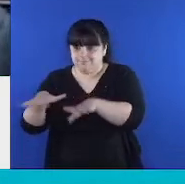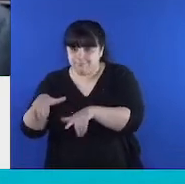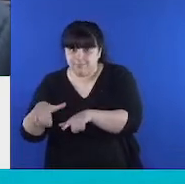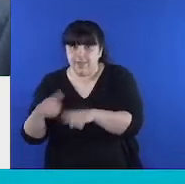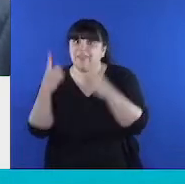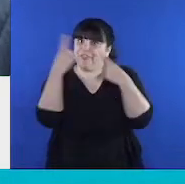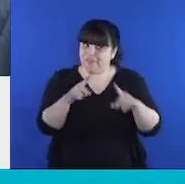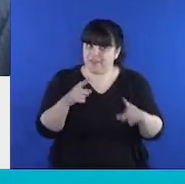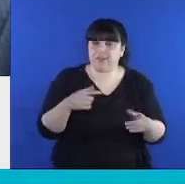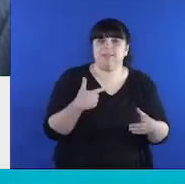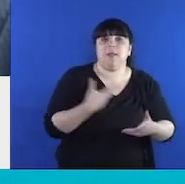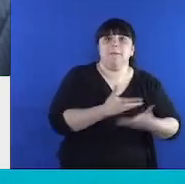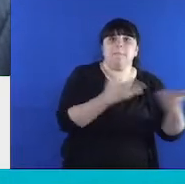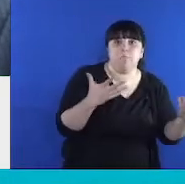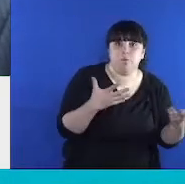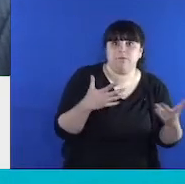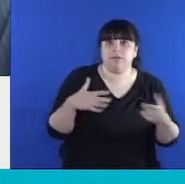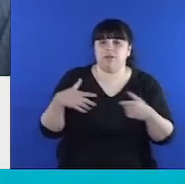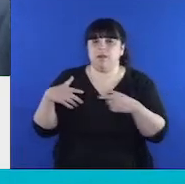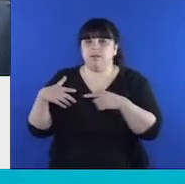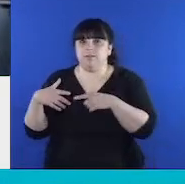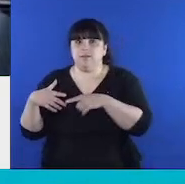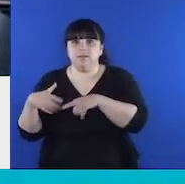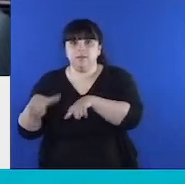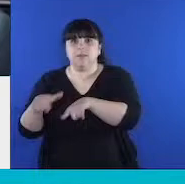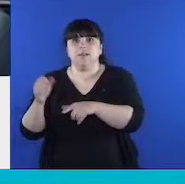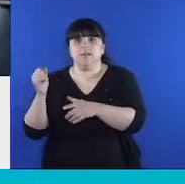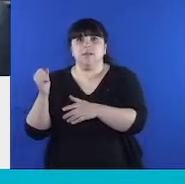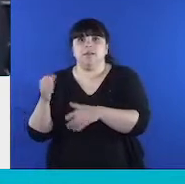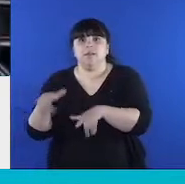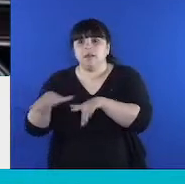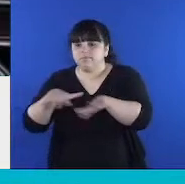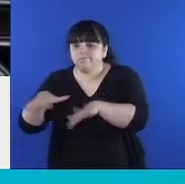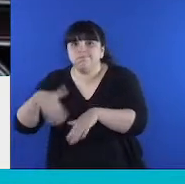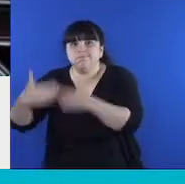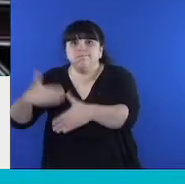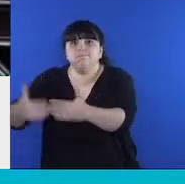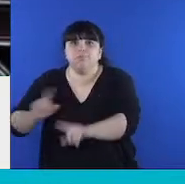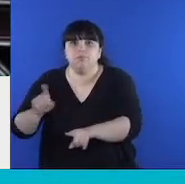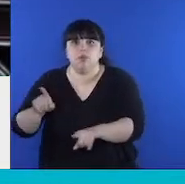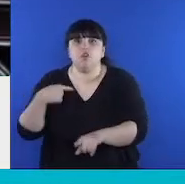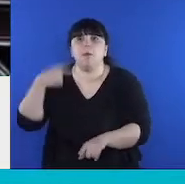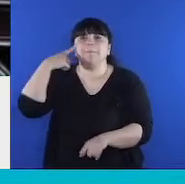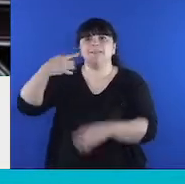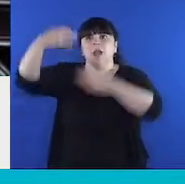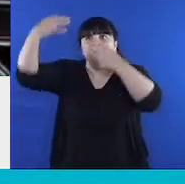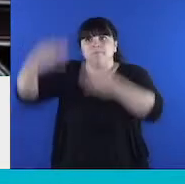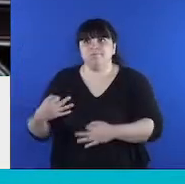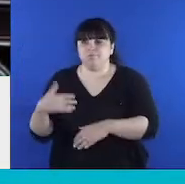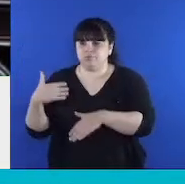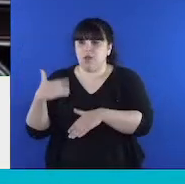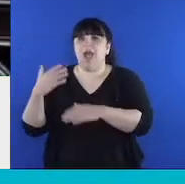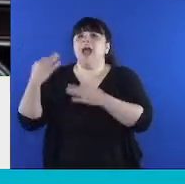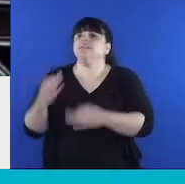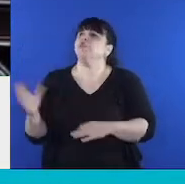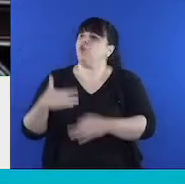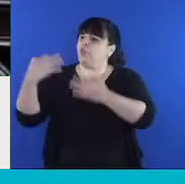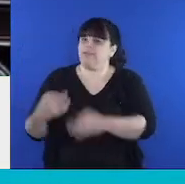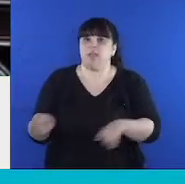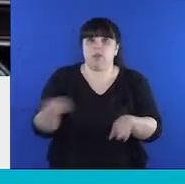señor presidente. No se presumen legítimos los actos de las sociedades anónimas como sí se presumen los actos de